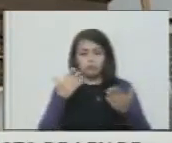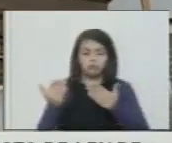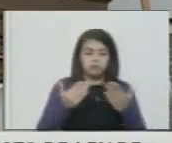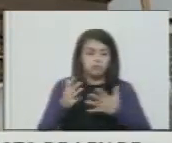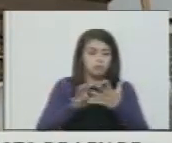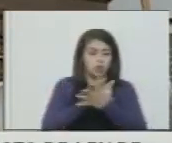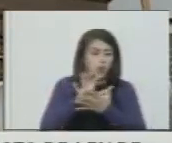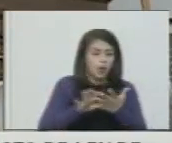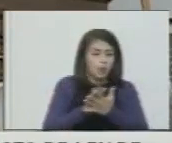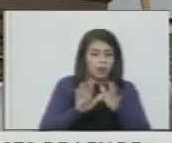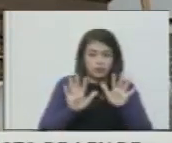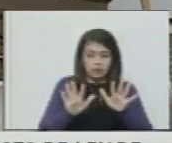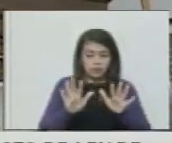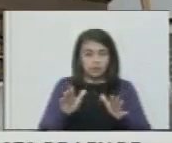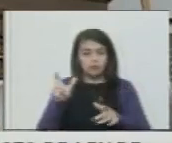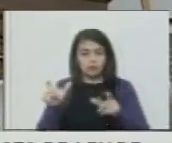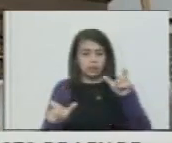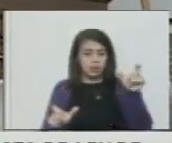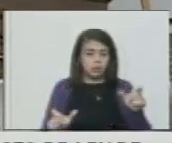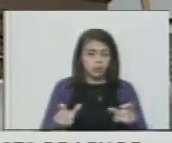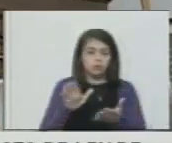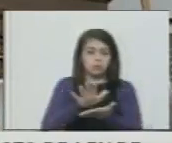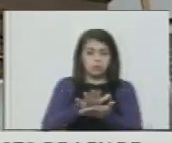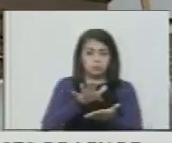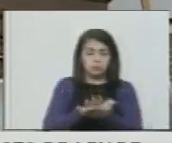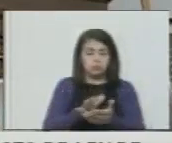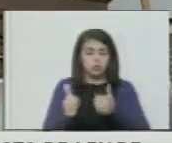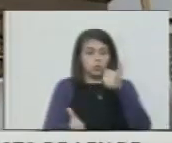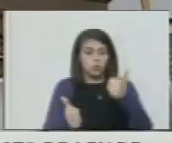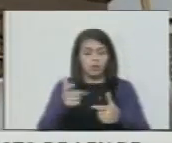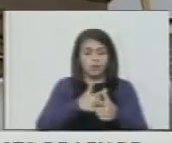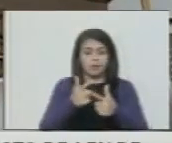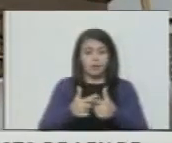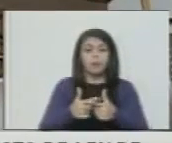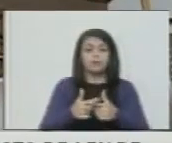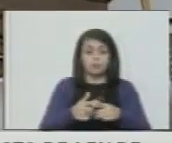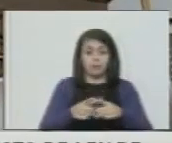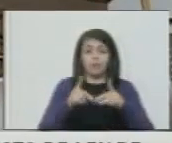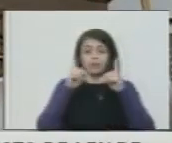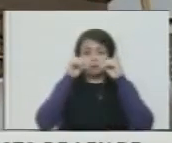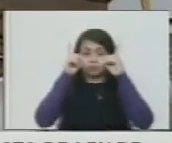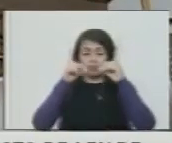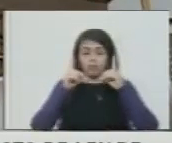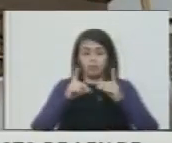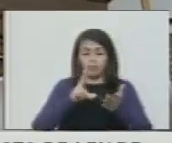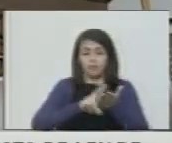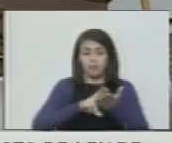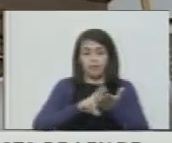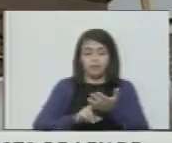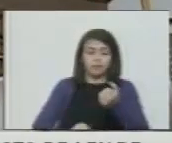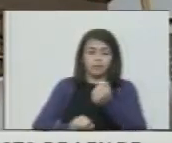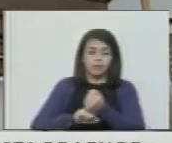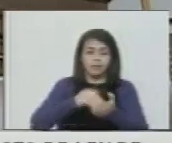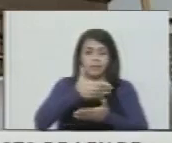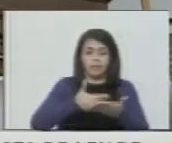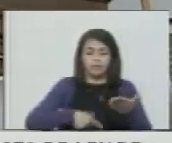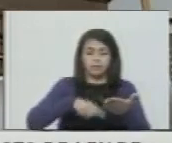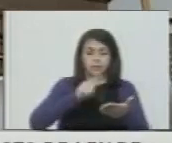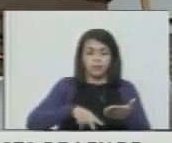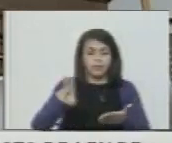arbitrador las controversias que se susciten entre los sujetos regulados y entre estos y los tomadores asegurados,